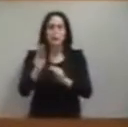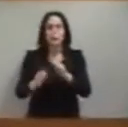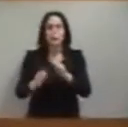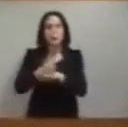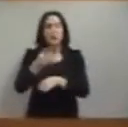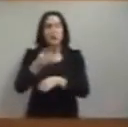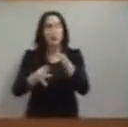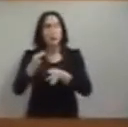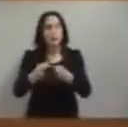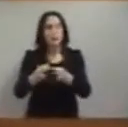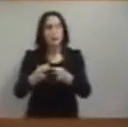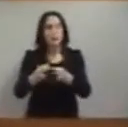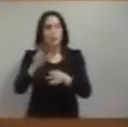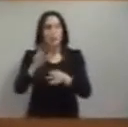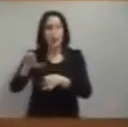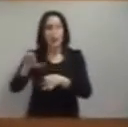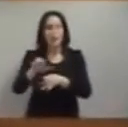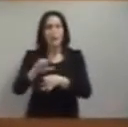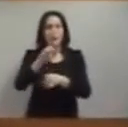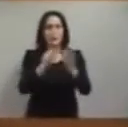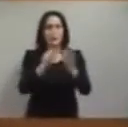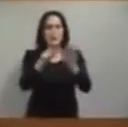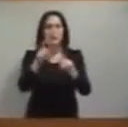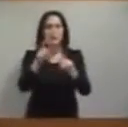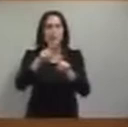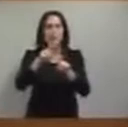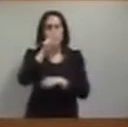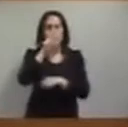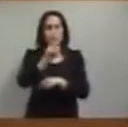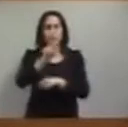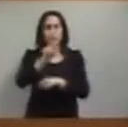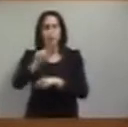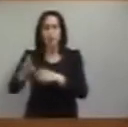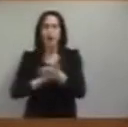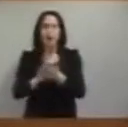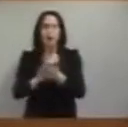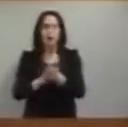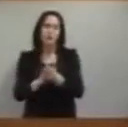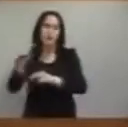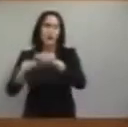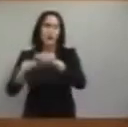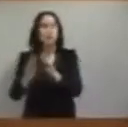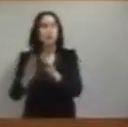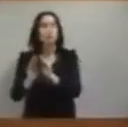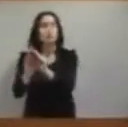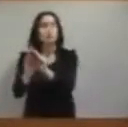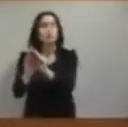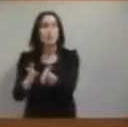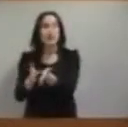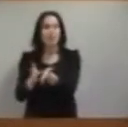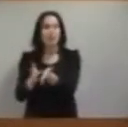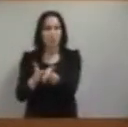Unión Europea, que es del 26 de mayo del 2011, hace referencia al urbanismo valenciano. Al urbanismo